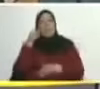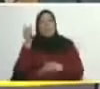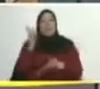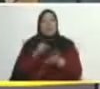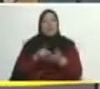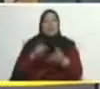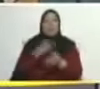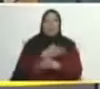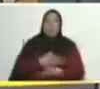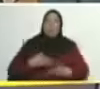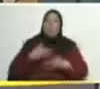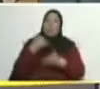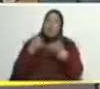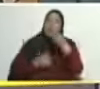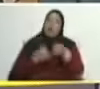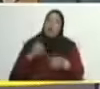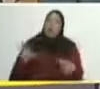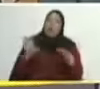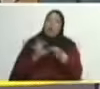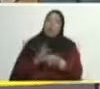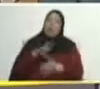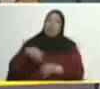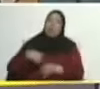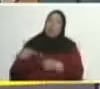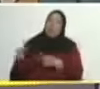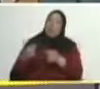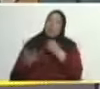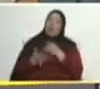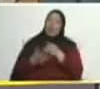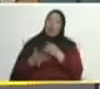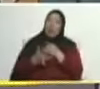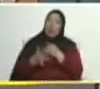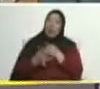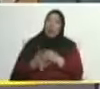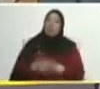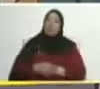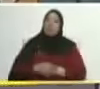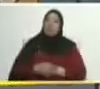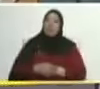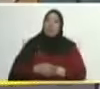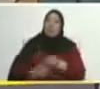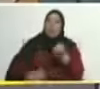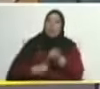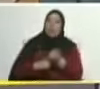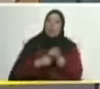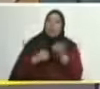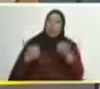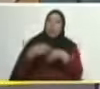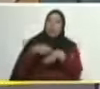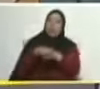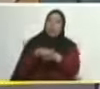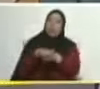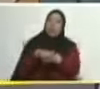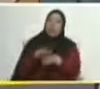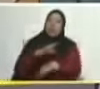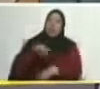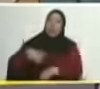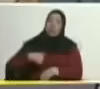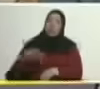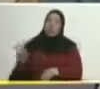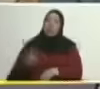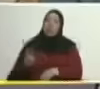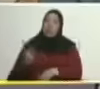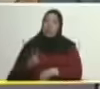nos ofrecen oportunidades únicas para la cooperación técnica y para la asistencia mutua entre nuestros países.